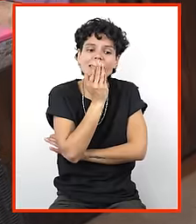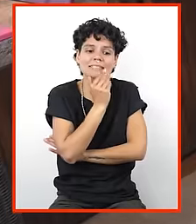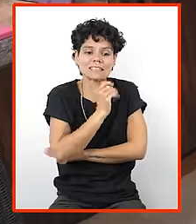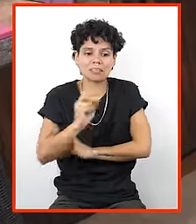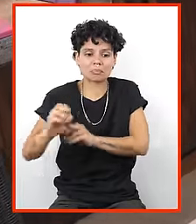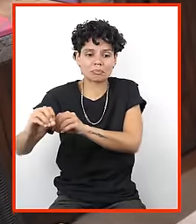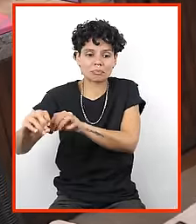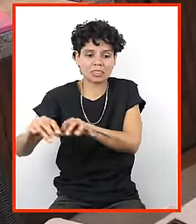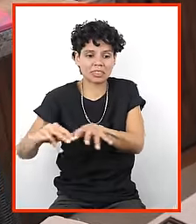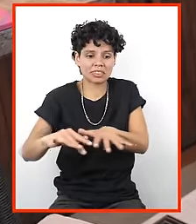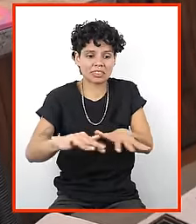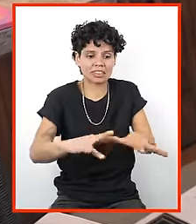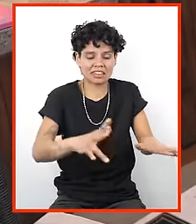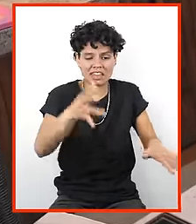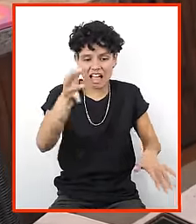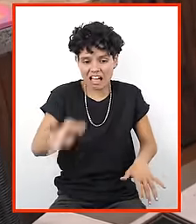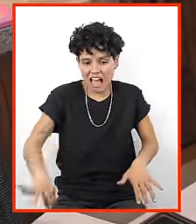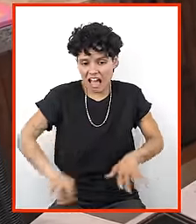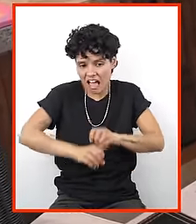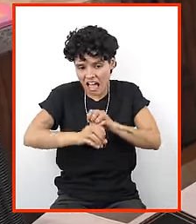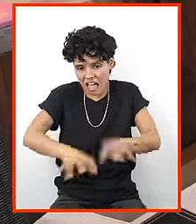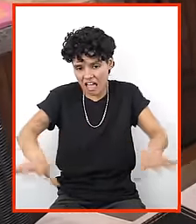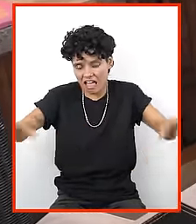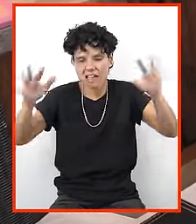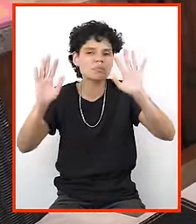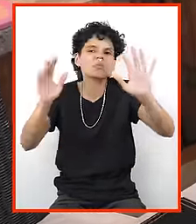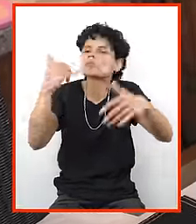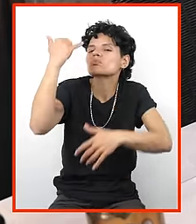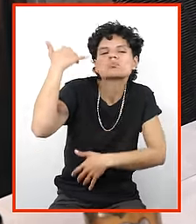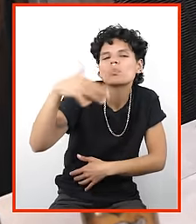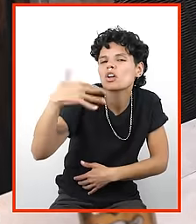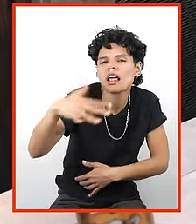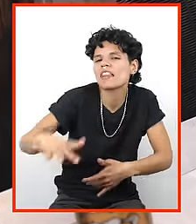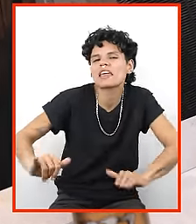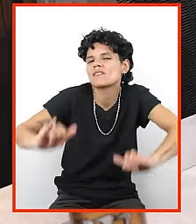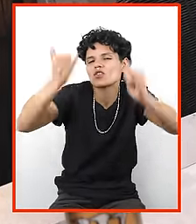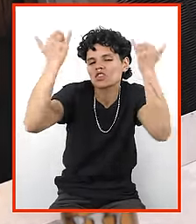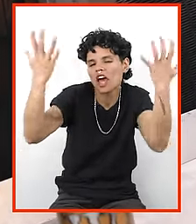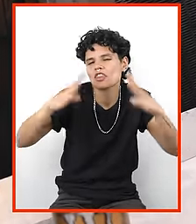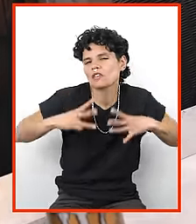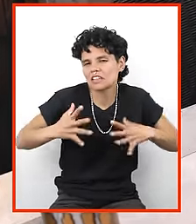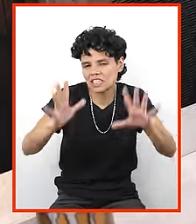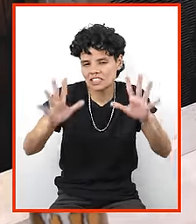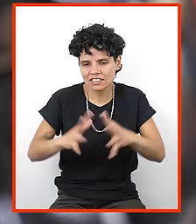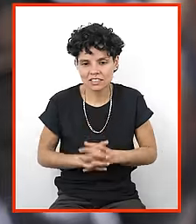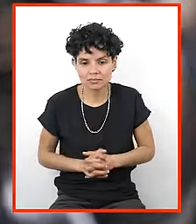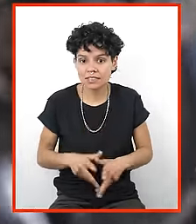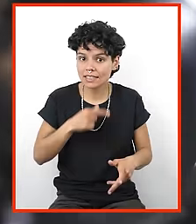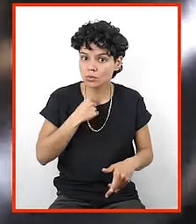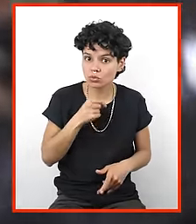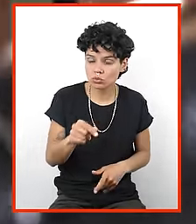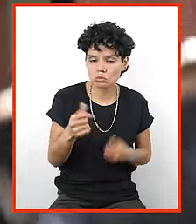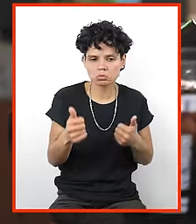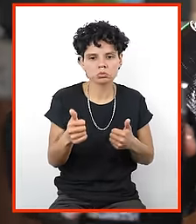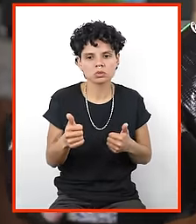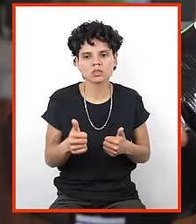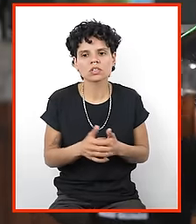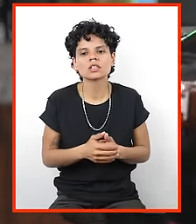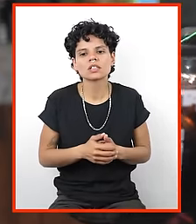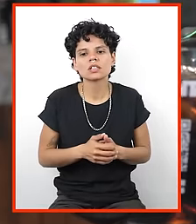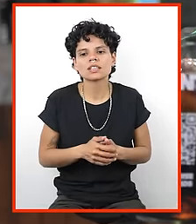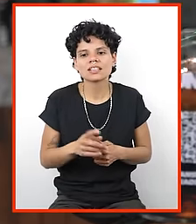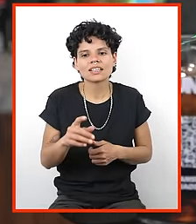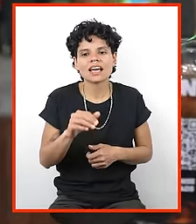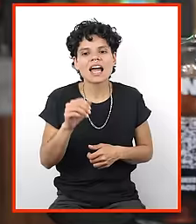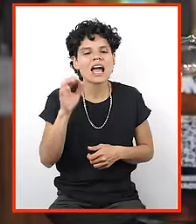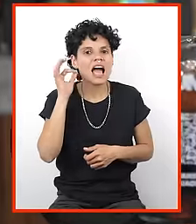cagada. Y la uva. Mira, pero lo importante es que lo están pasando bien. Qué rico. ¿Te gustó la comida, no? Me encantó. ¿Has tenido que comer